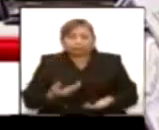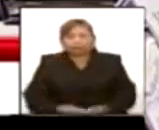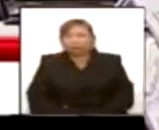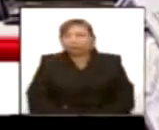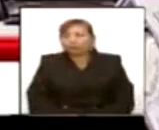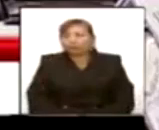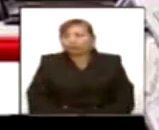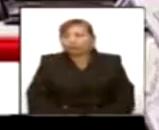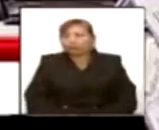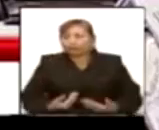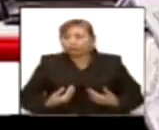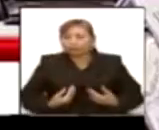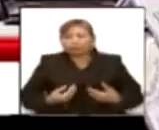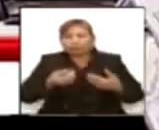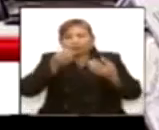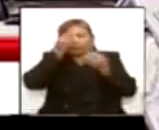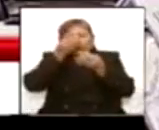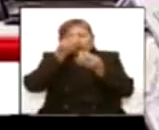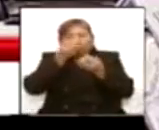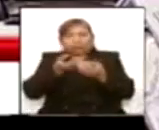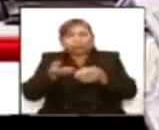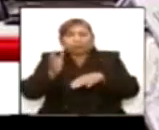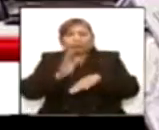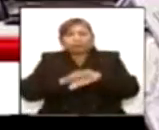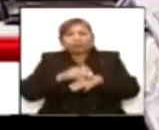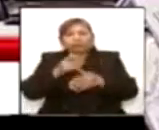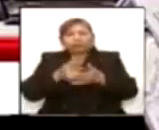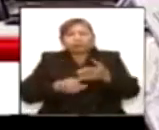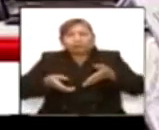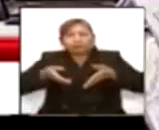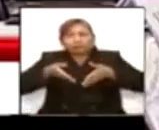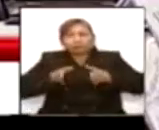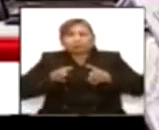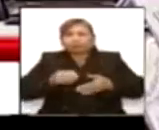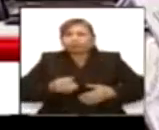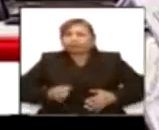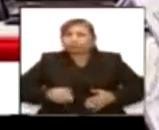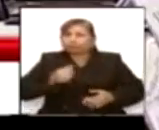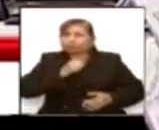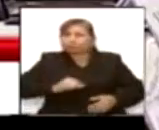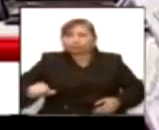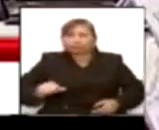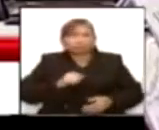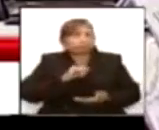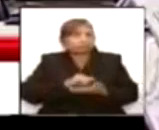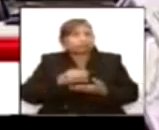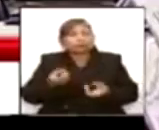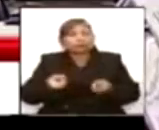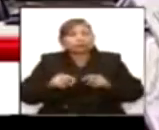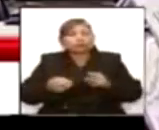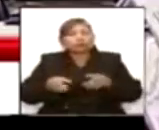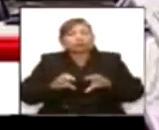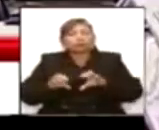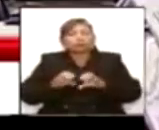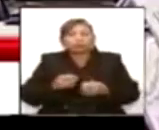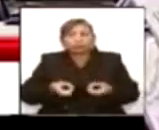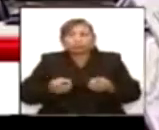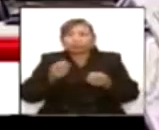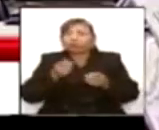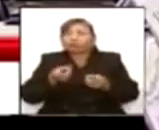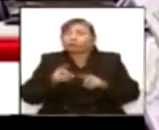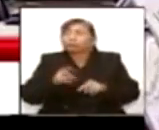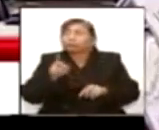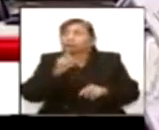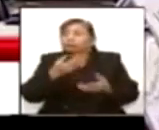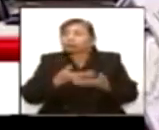morirse, puedan tener información sobre qué es el aborto terapéutico, cuándo funciona, cómo funciona. Y ojo,